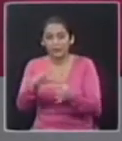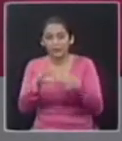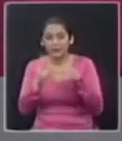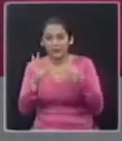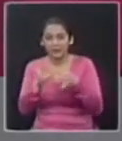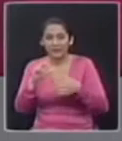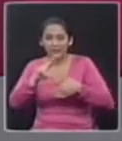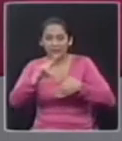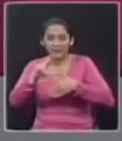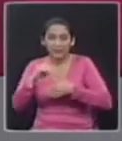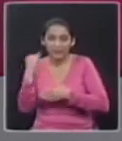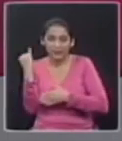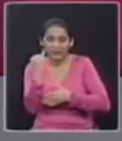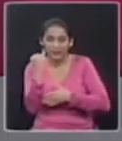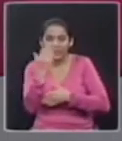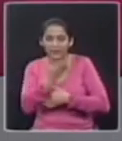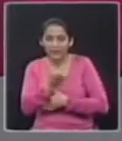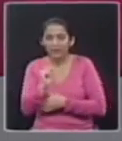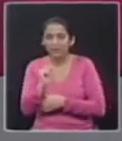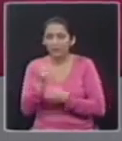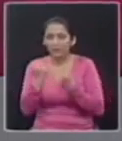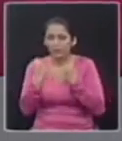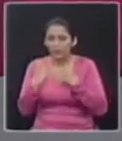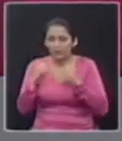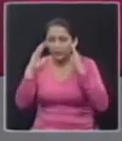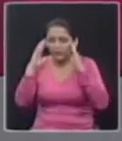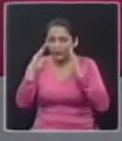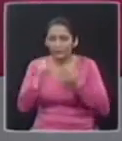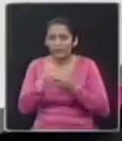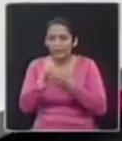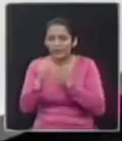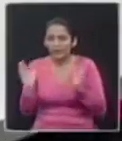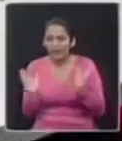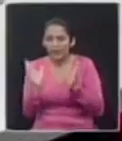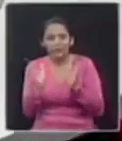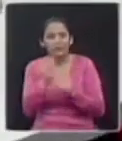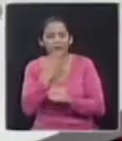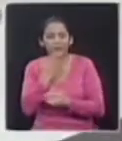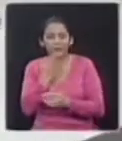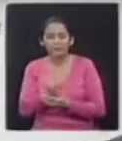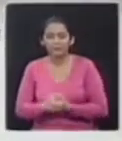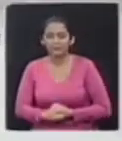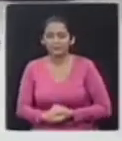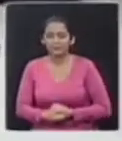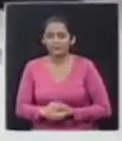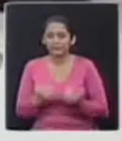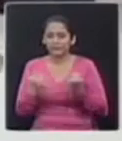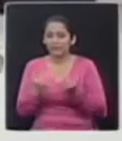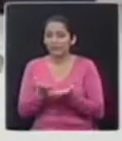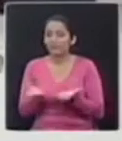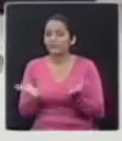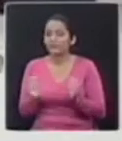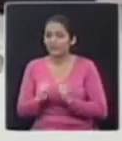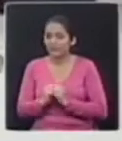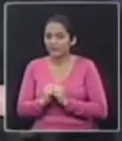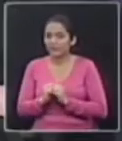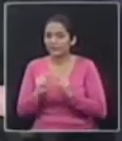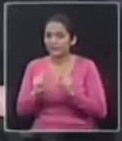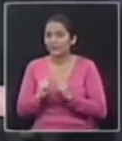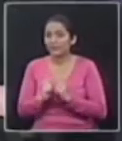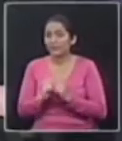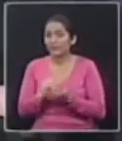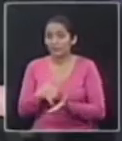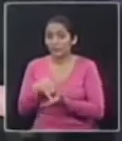esfuerzos en difundir las iniciativas. ¿De qué manera lo van a hacer? Ok, nosotros como aliados estratégicos de los Premios Latinoamérica